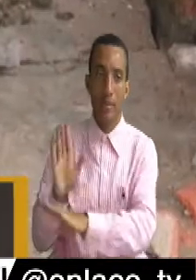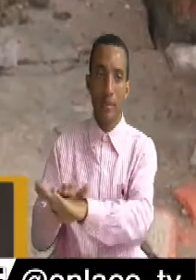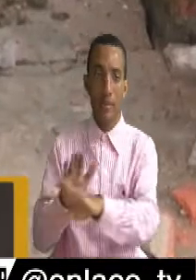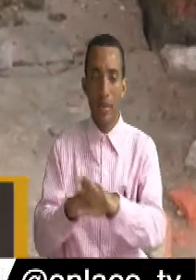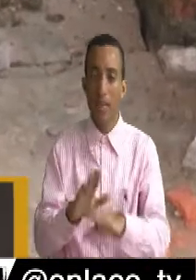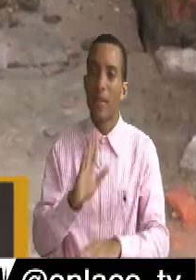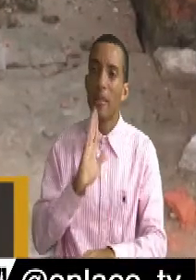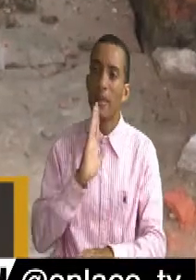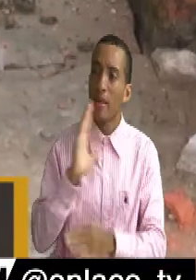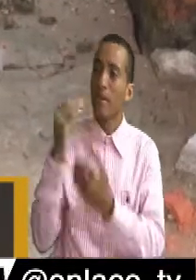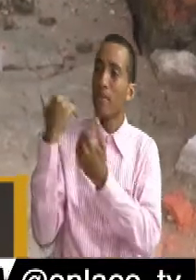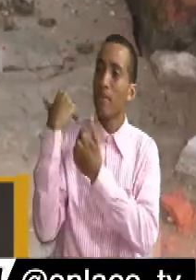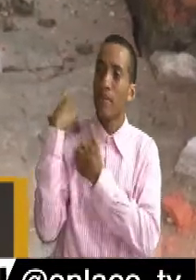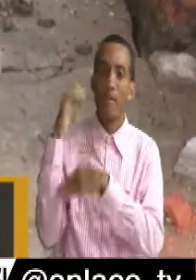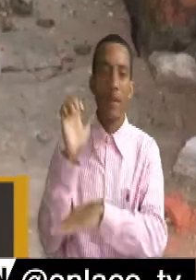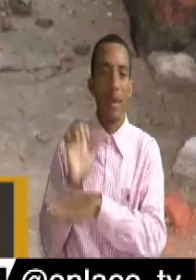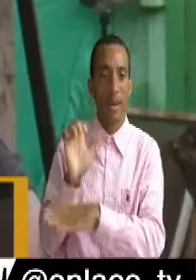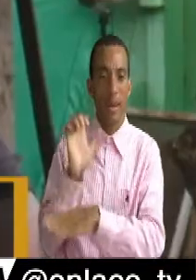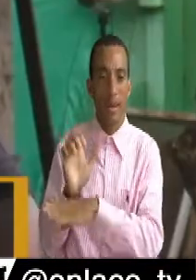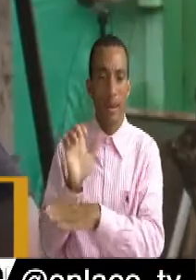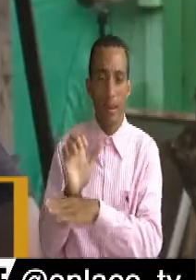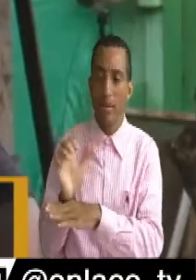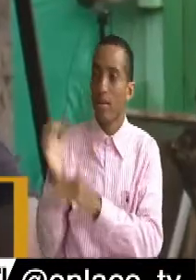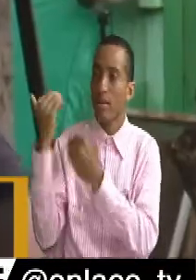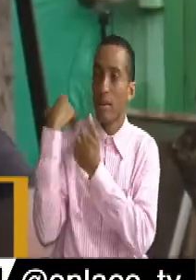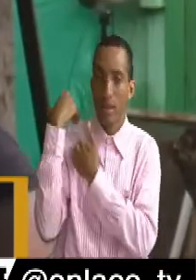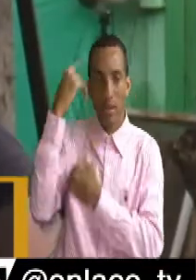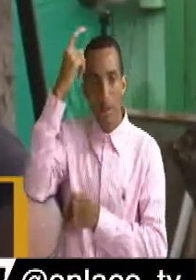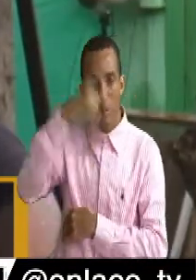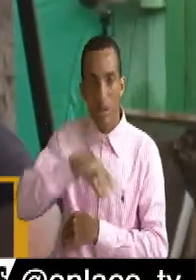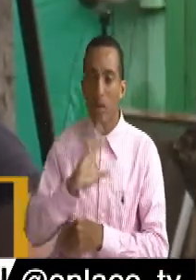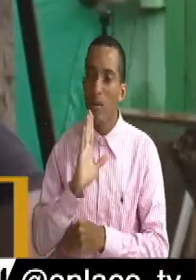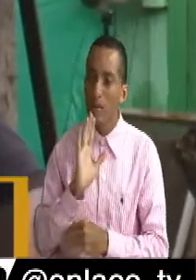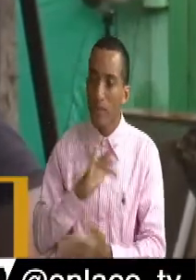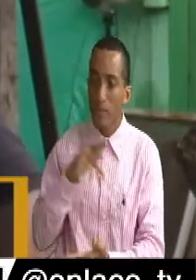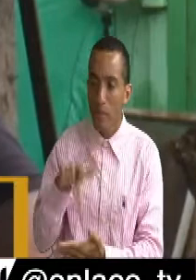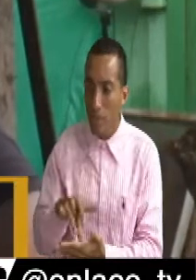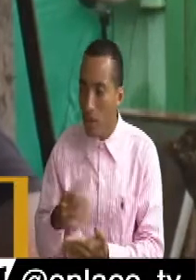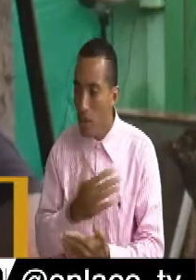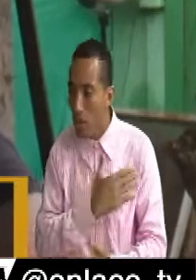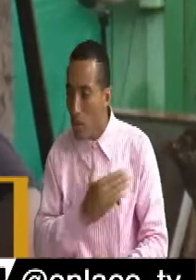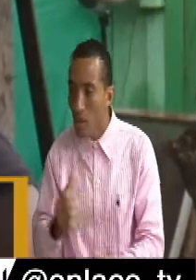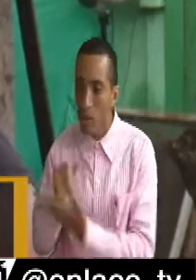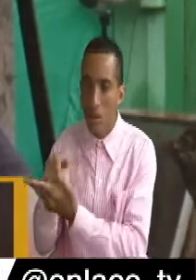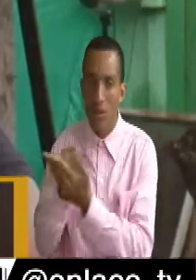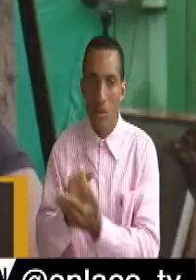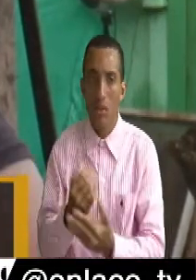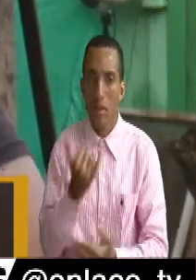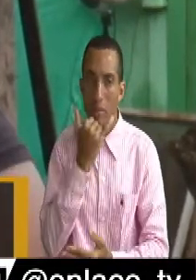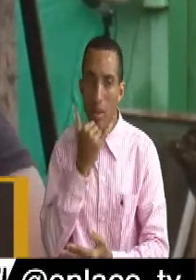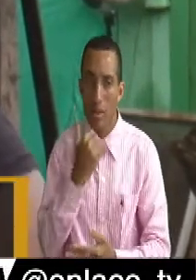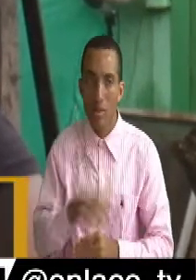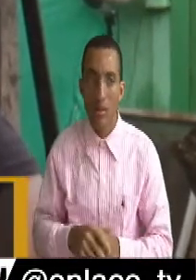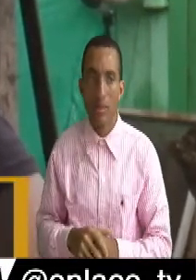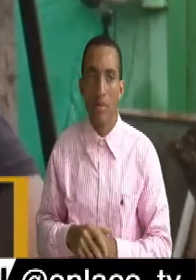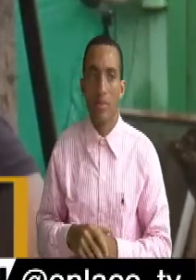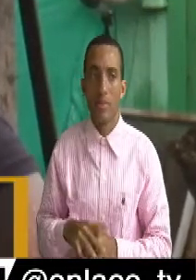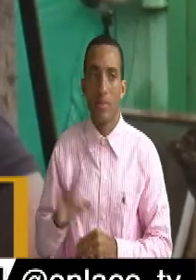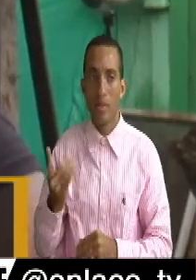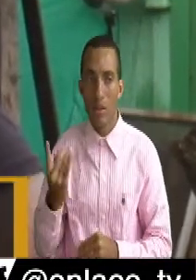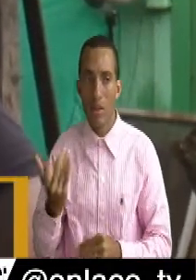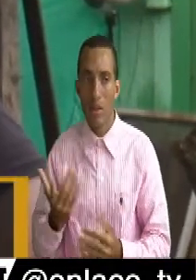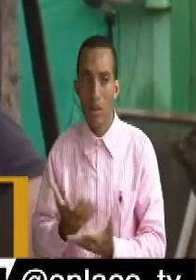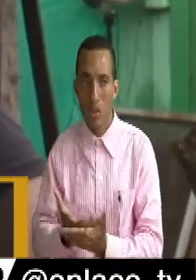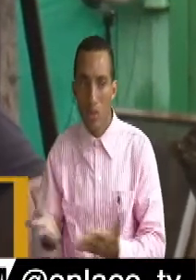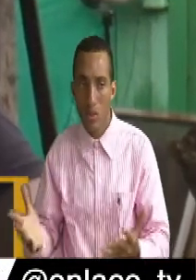ente competente, para que vengan y se apersonen del caso y mire en qué se puede colaborar o qué se puede hacer, bien sea para mirar los